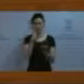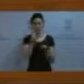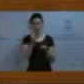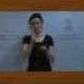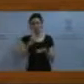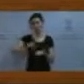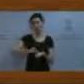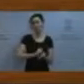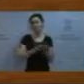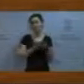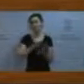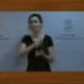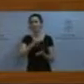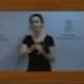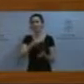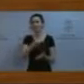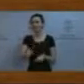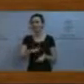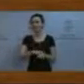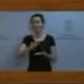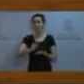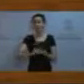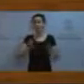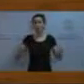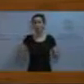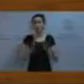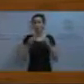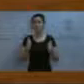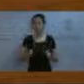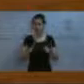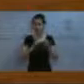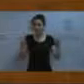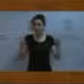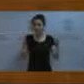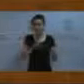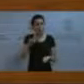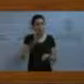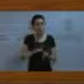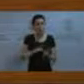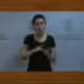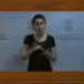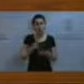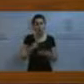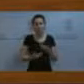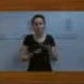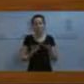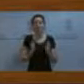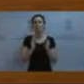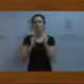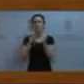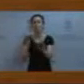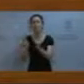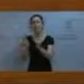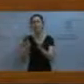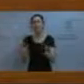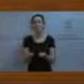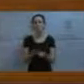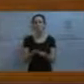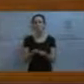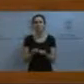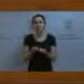por ejemplo, 900.000 euros en contratos de informática en la misma empresa sin ningún procedimiento de contratación ni de licitación en el